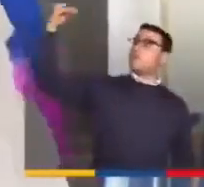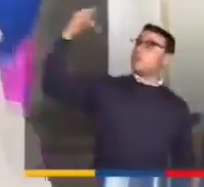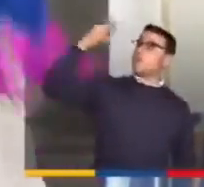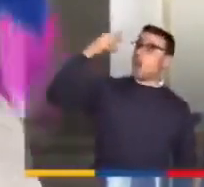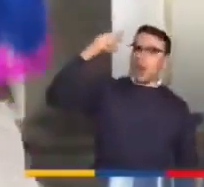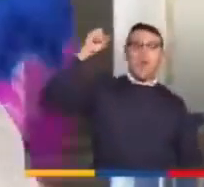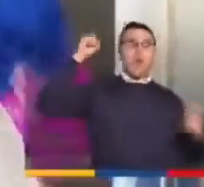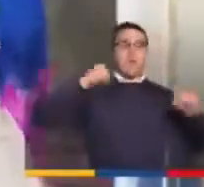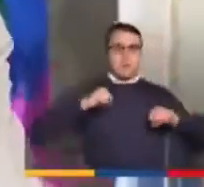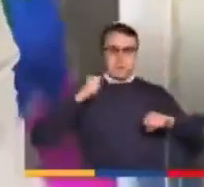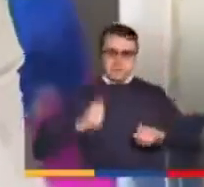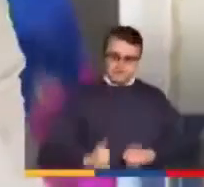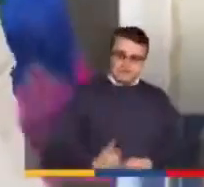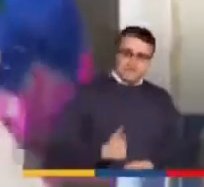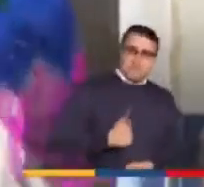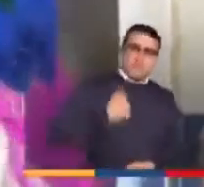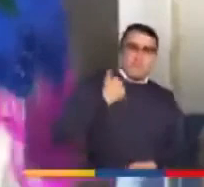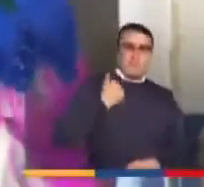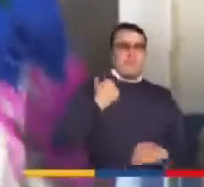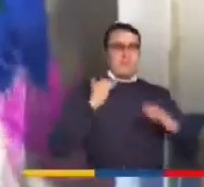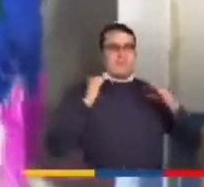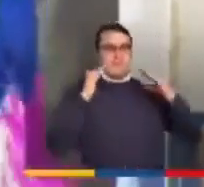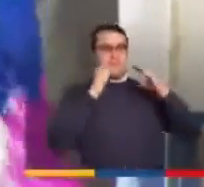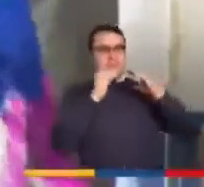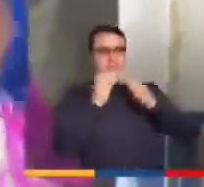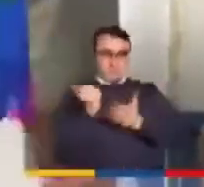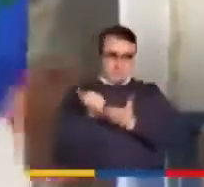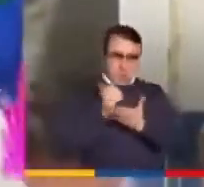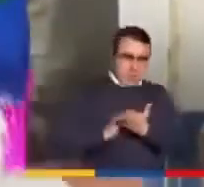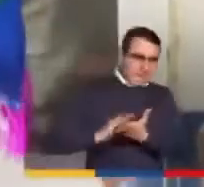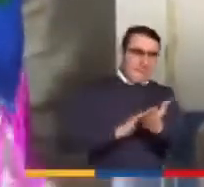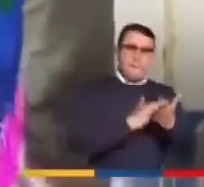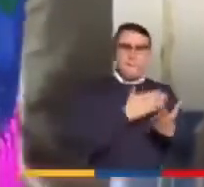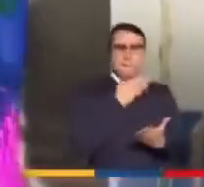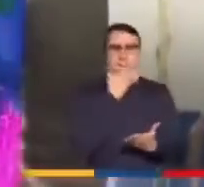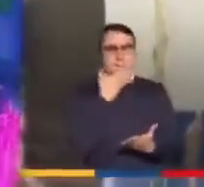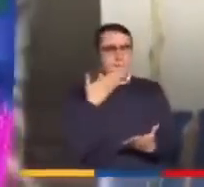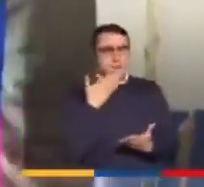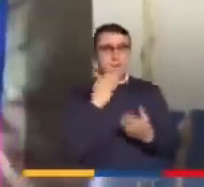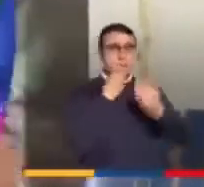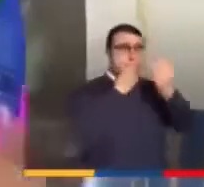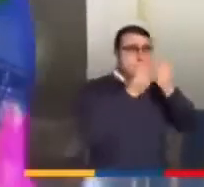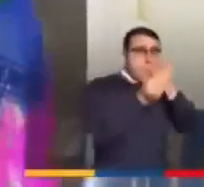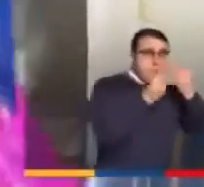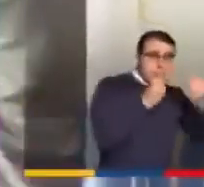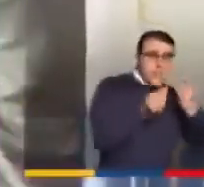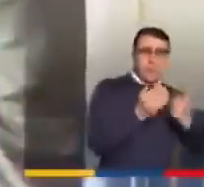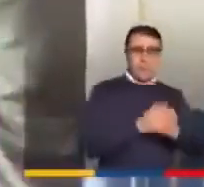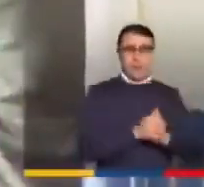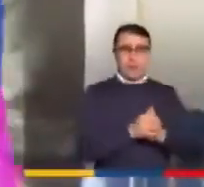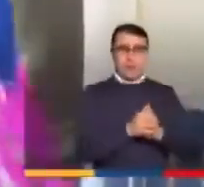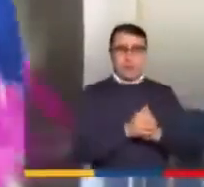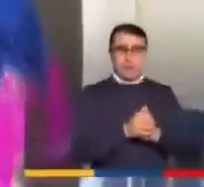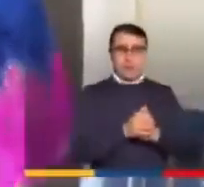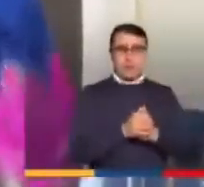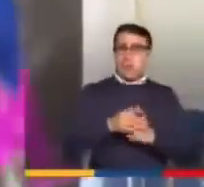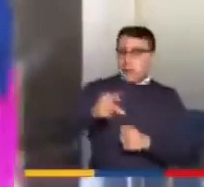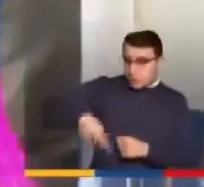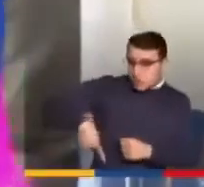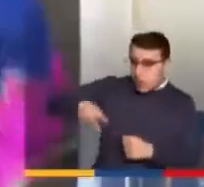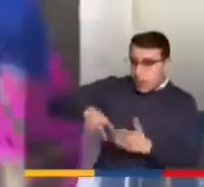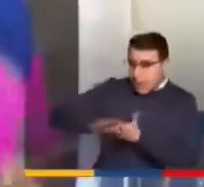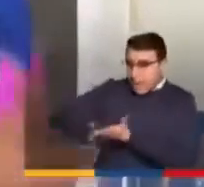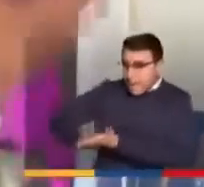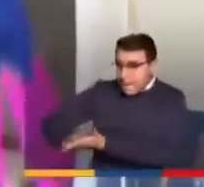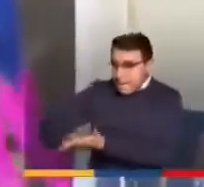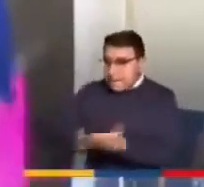comida, en mejorar la casa, en mejorar la escuela e incluso en mejorar las